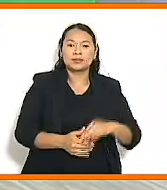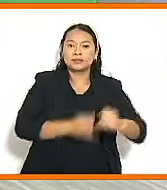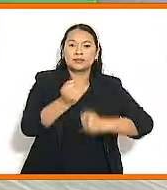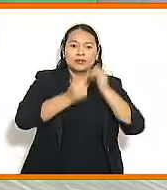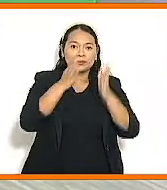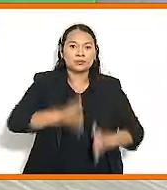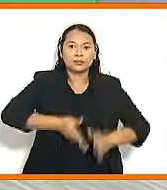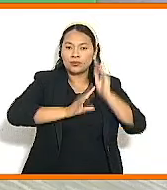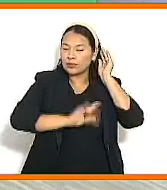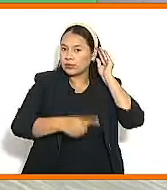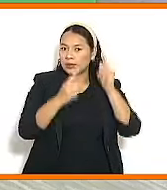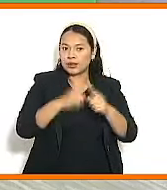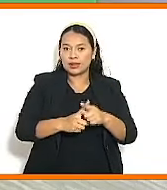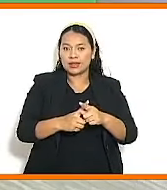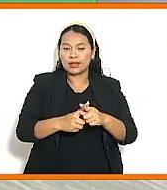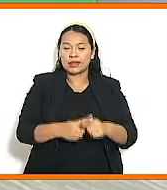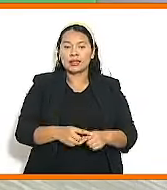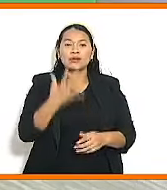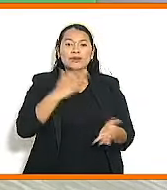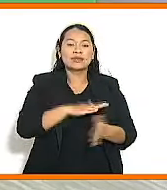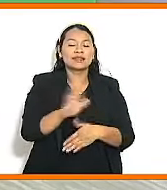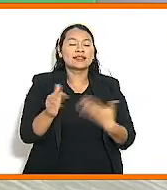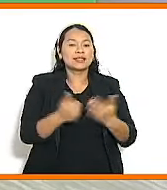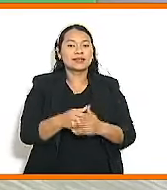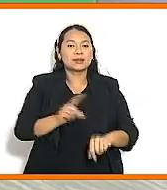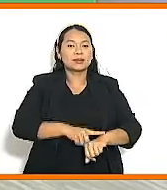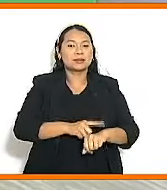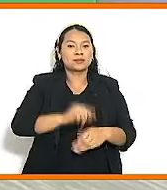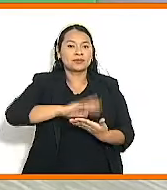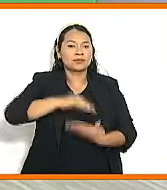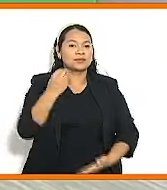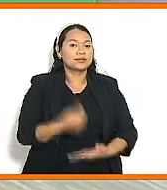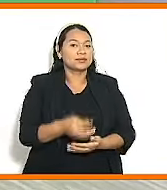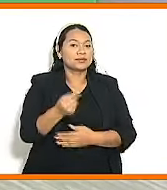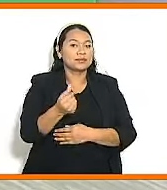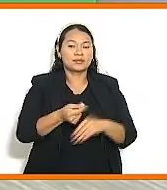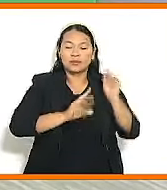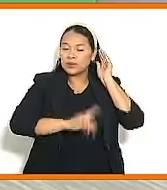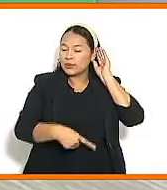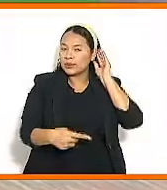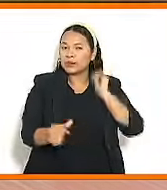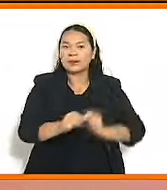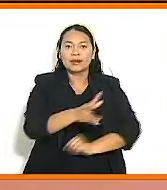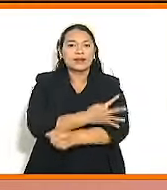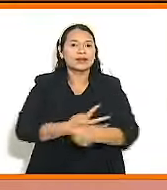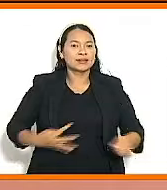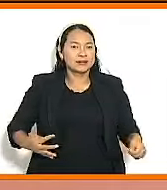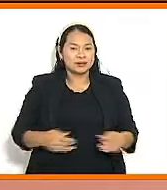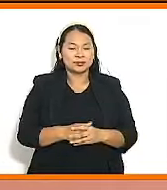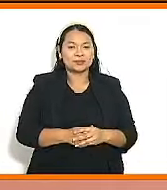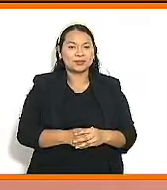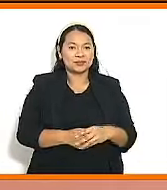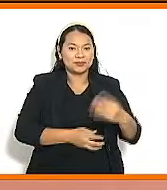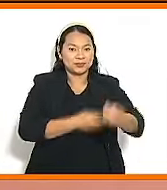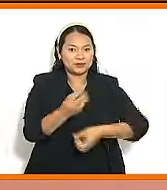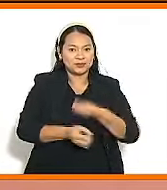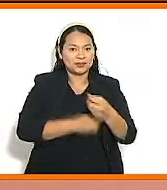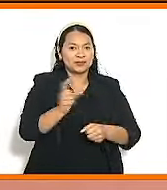para MultiX y te deseo muchísima suerte porque vamos a multiplicar tu premio de diaria para esta tarde. Y la esfera seleccionada